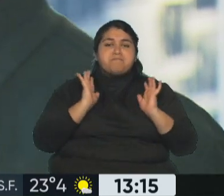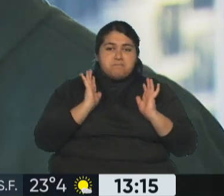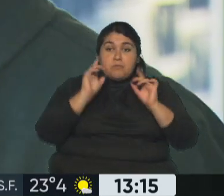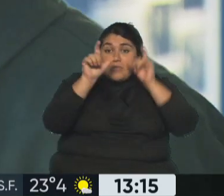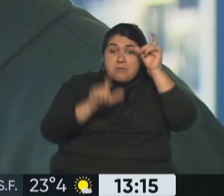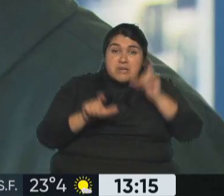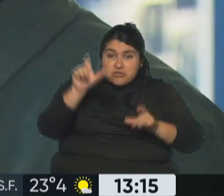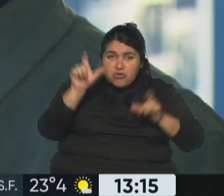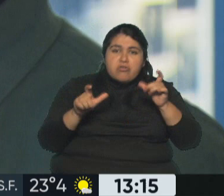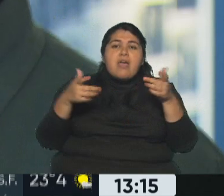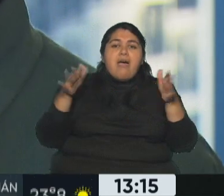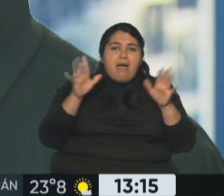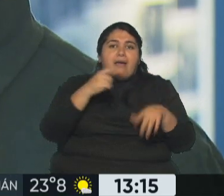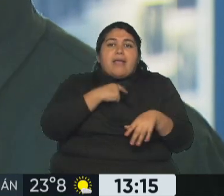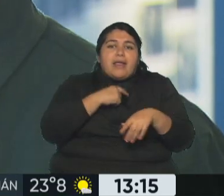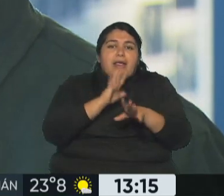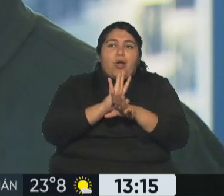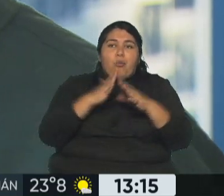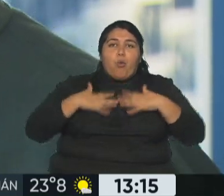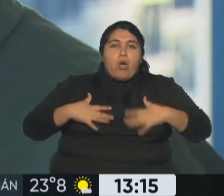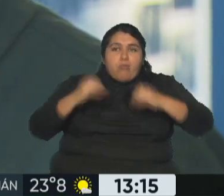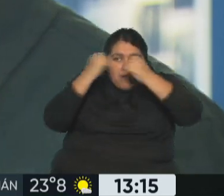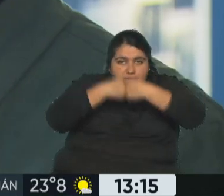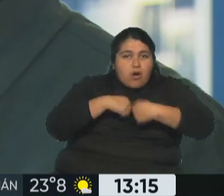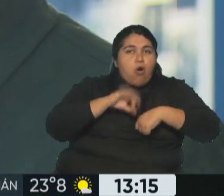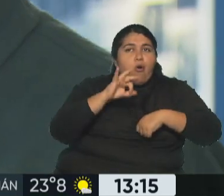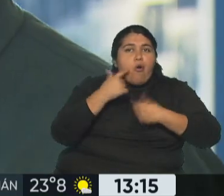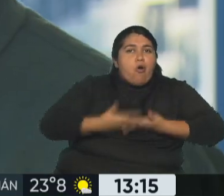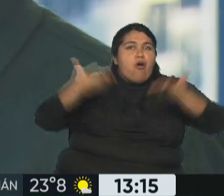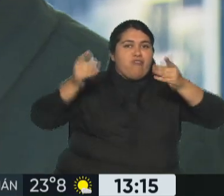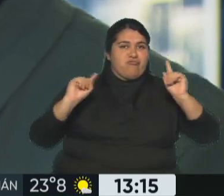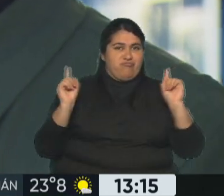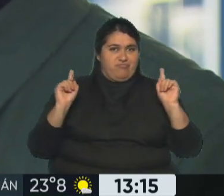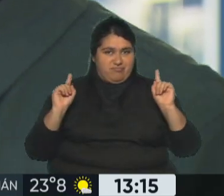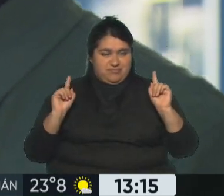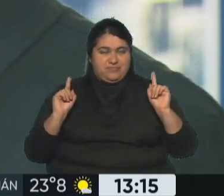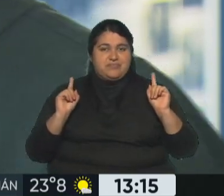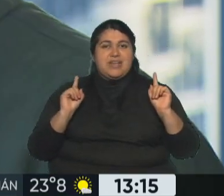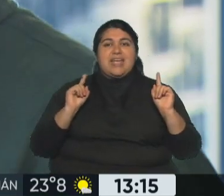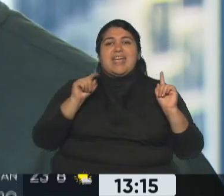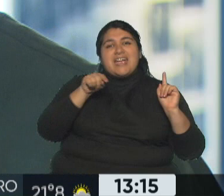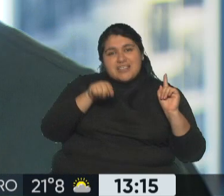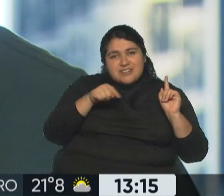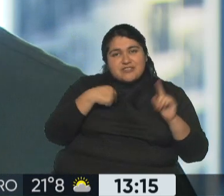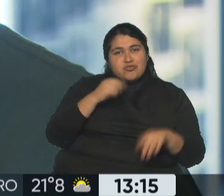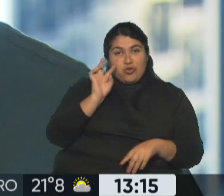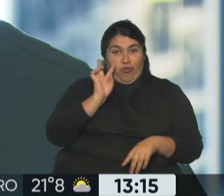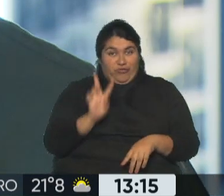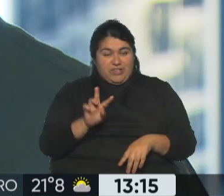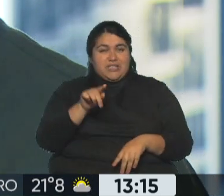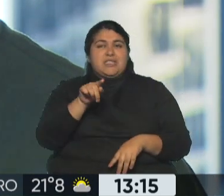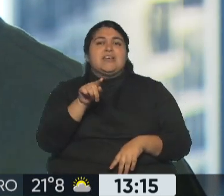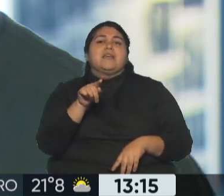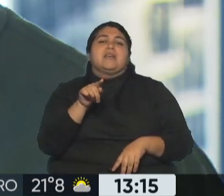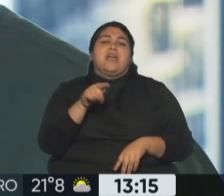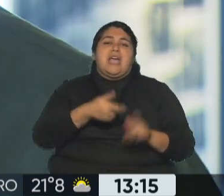personalidades que quizás quieran esconder un poco más o resguardarse, ¿no? Y bueno, yo lo que vi es que toda